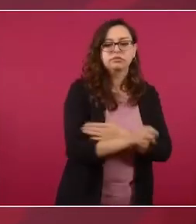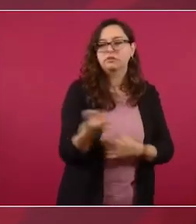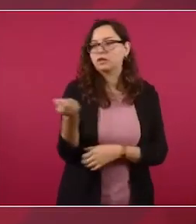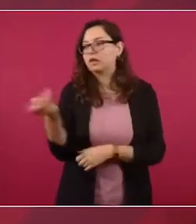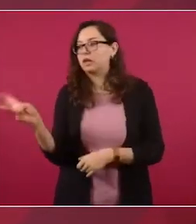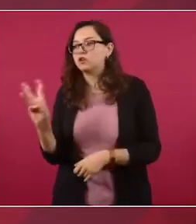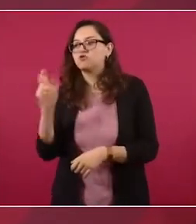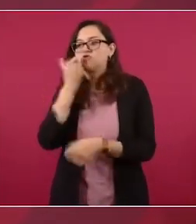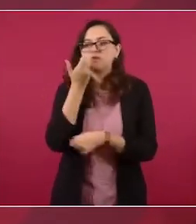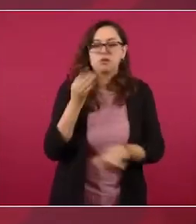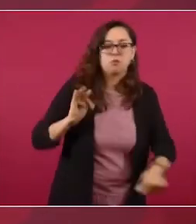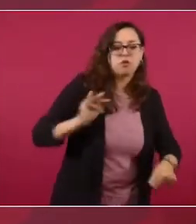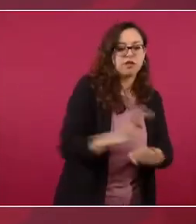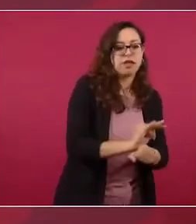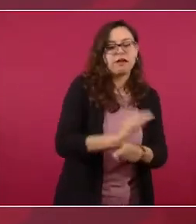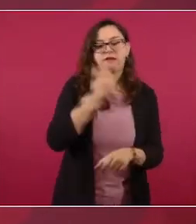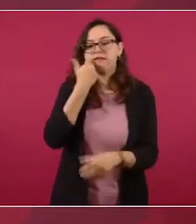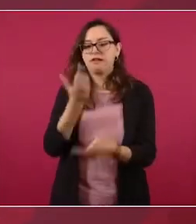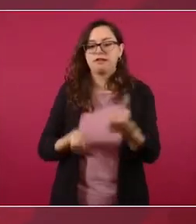de casos famosos.